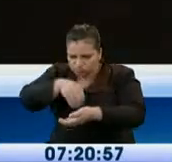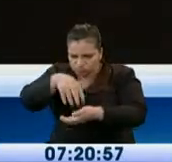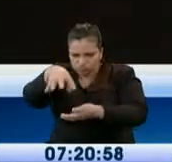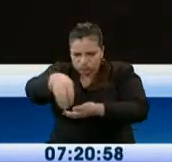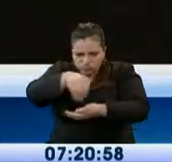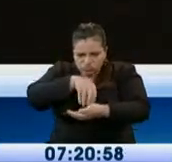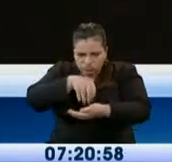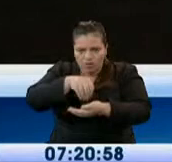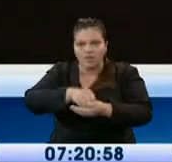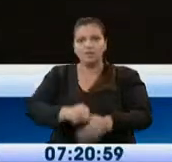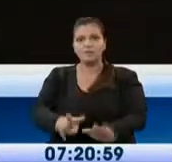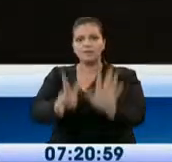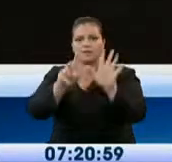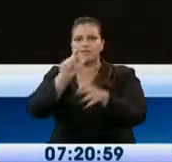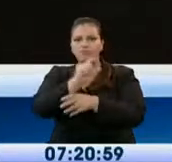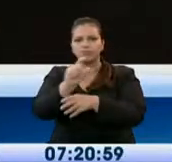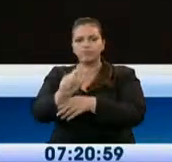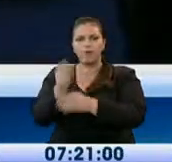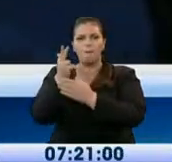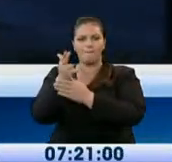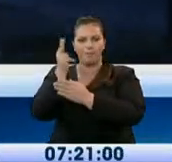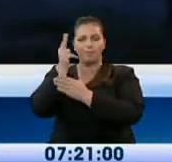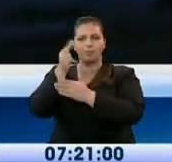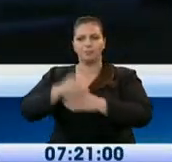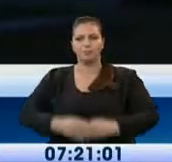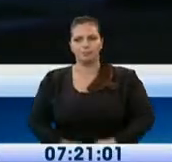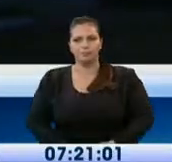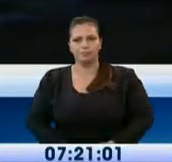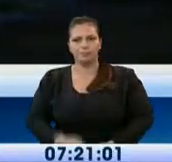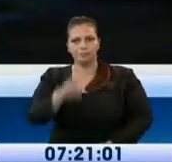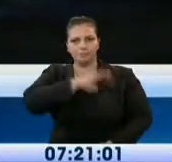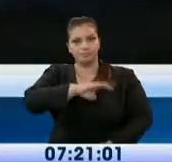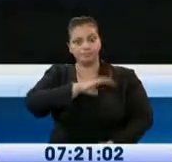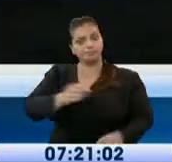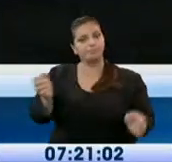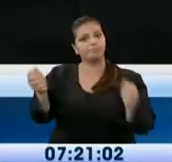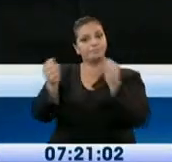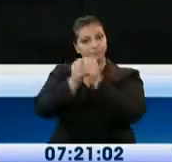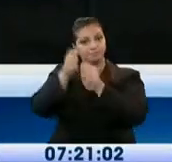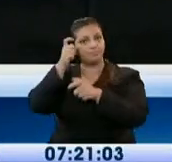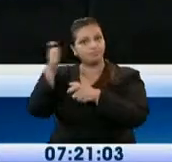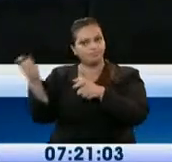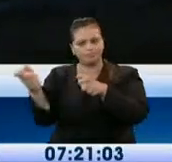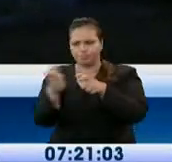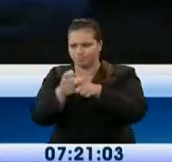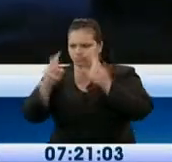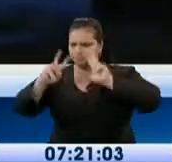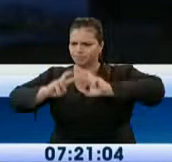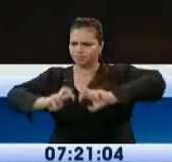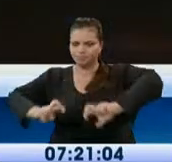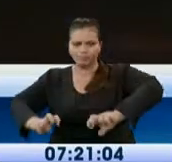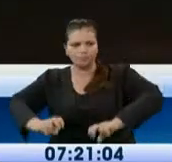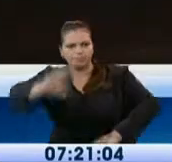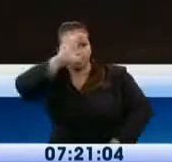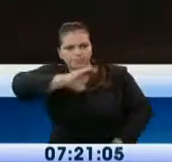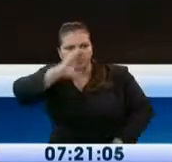Policía Nacional, en conjunto con la Fiscalía, realizan varias acciones para capturar a los